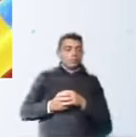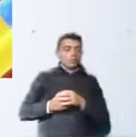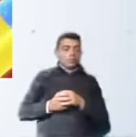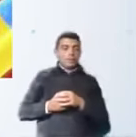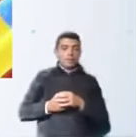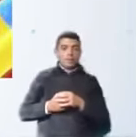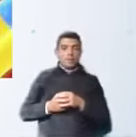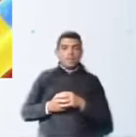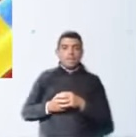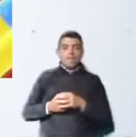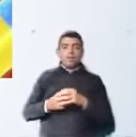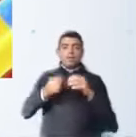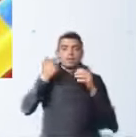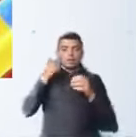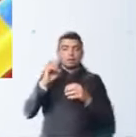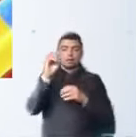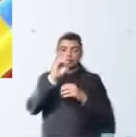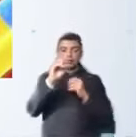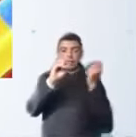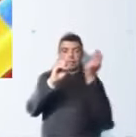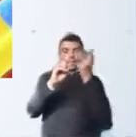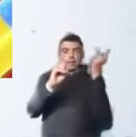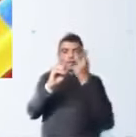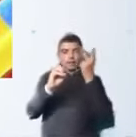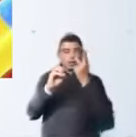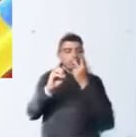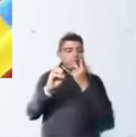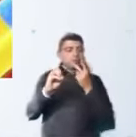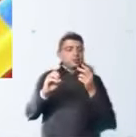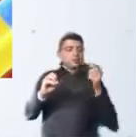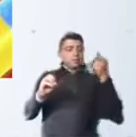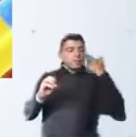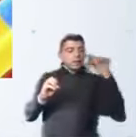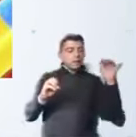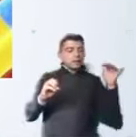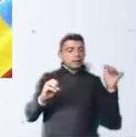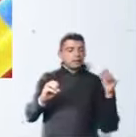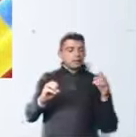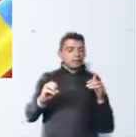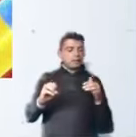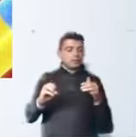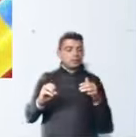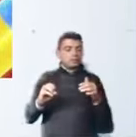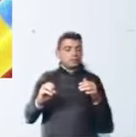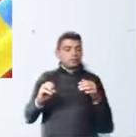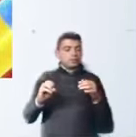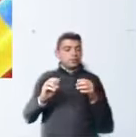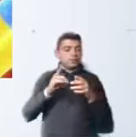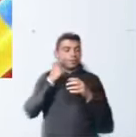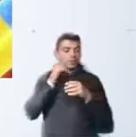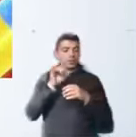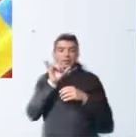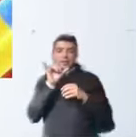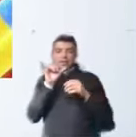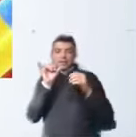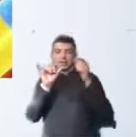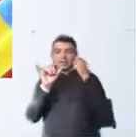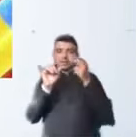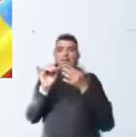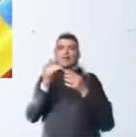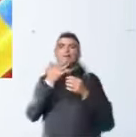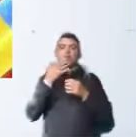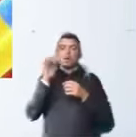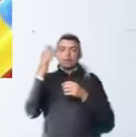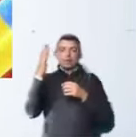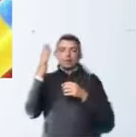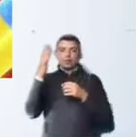circunferencia verde, y los anticuerpos son como esas moléculas que están en Y de forma amarilla. Entonces, antes de que el virus llegue a